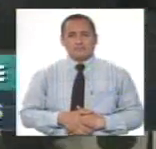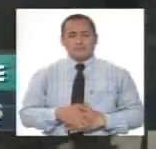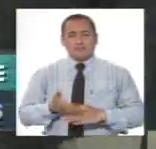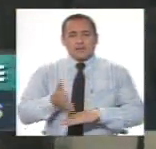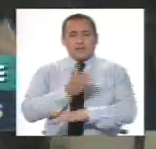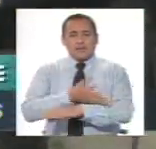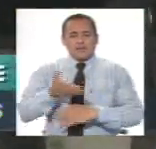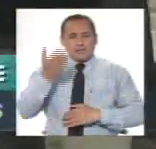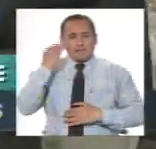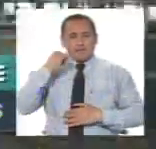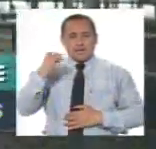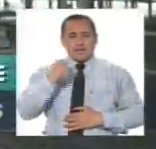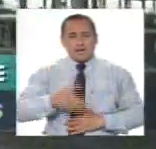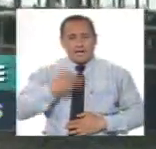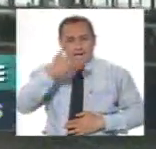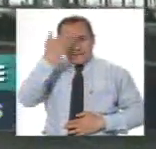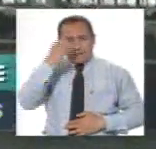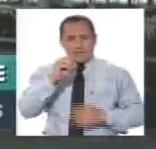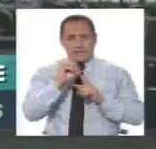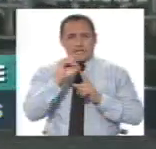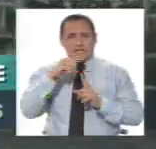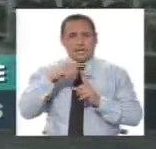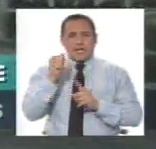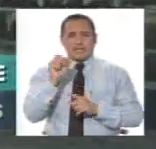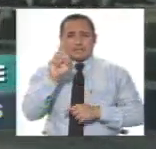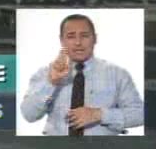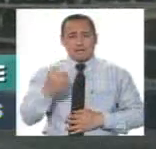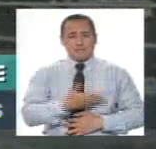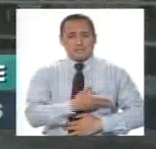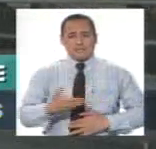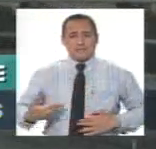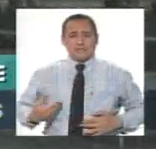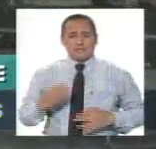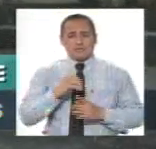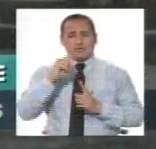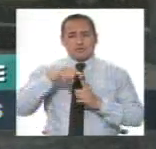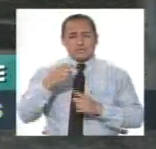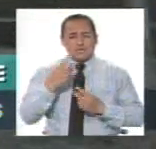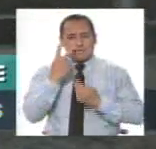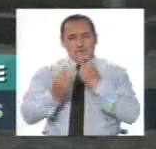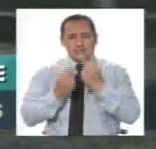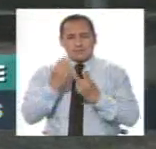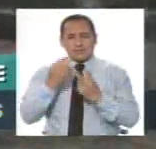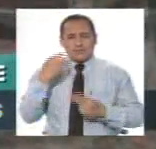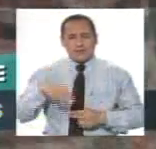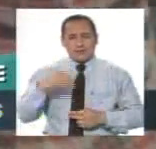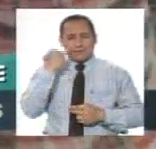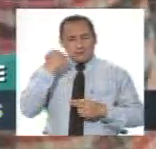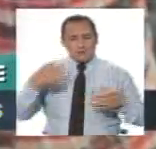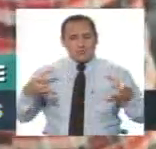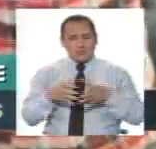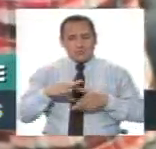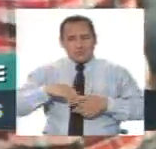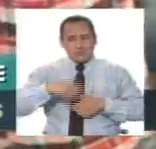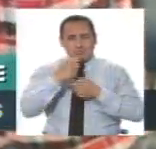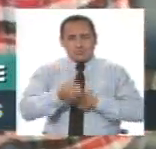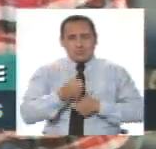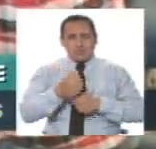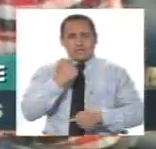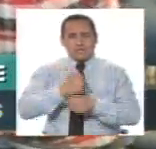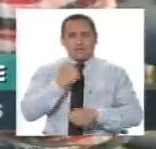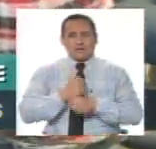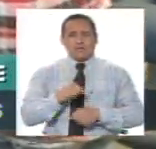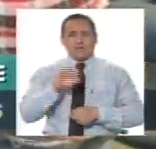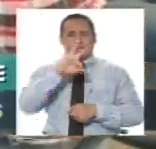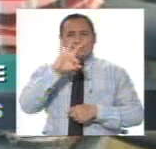Antes de viajar al Estado Árabe de Qatar, el presidente Ollanta Humala visitó este miércoles un centro de formación agrícola en el que se preparan